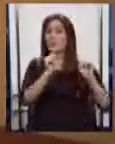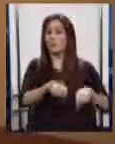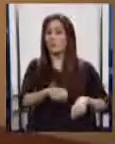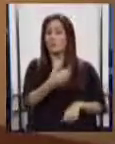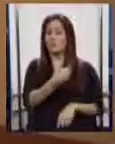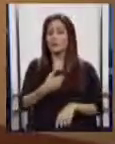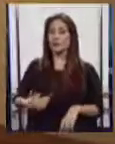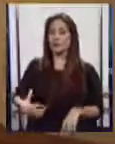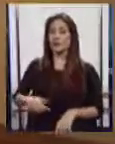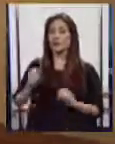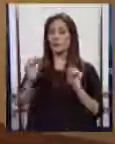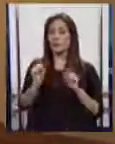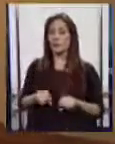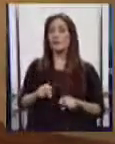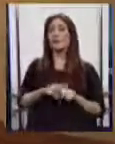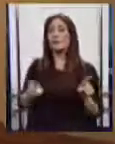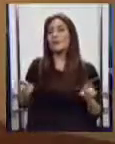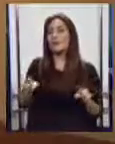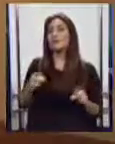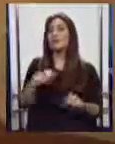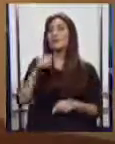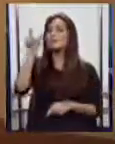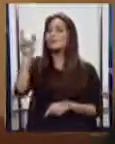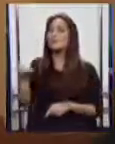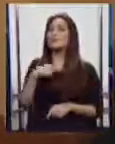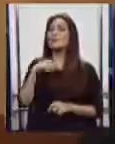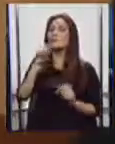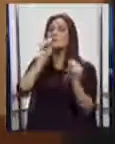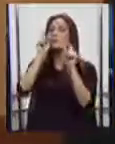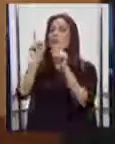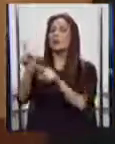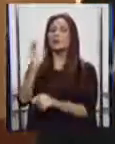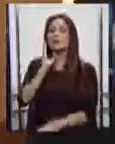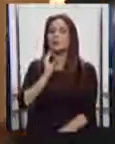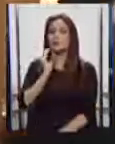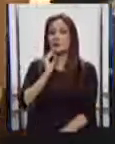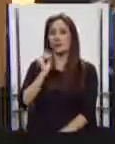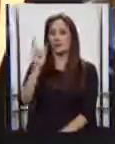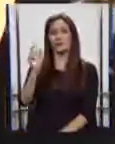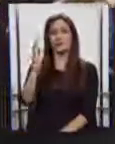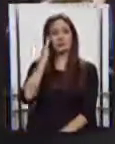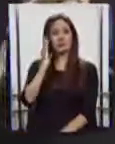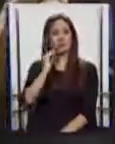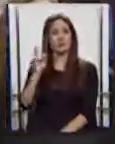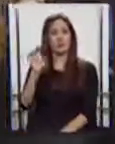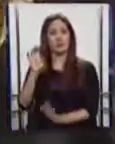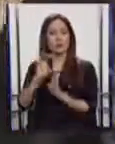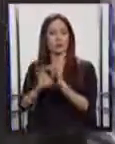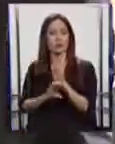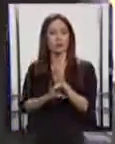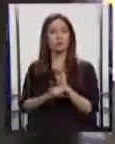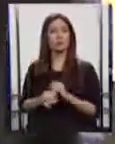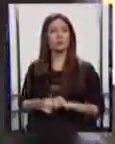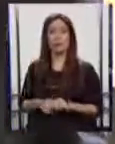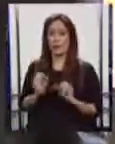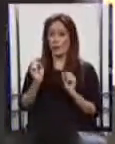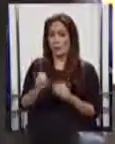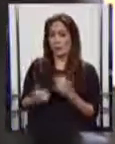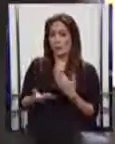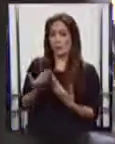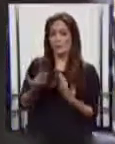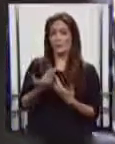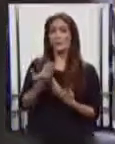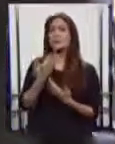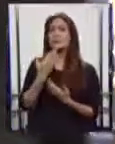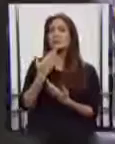del presidente de la República, pero le pregunto a un experto en la materia, el doctor Stalin Raza, constitucionalista, si es tan fácil como emitir por parte